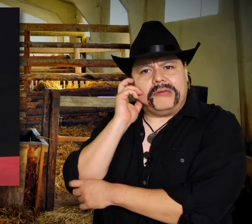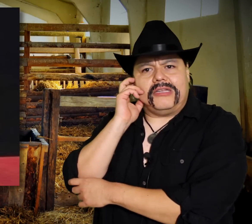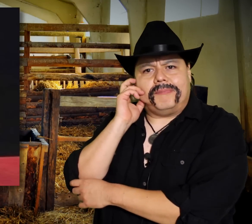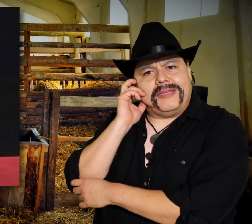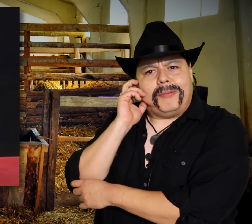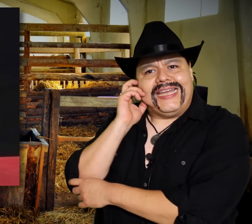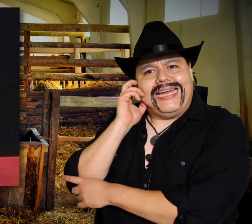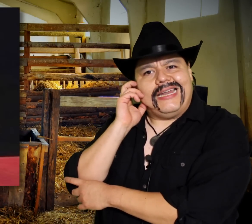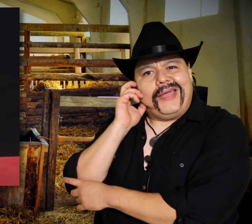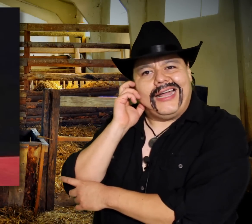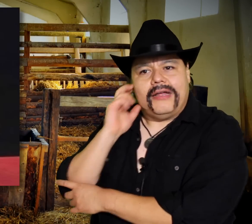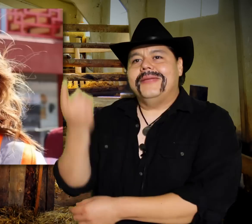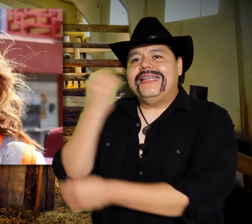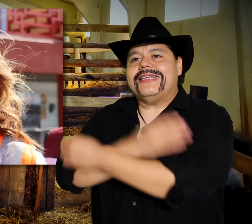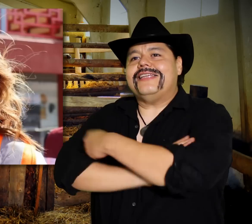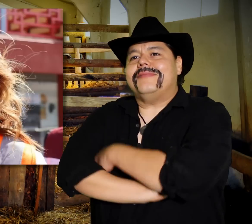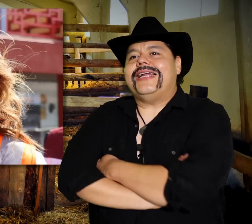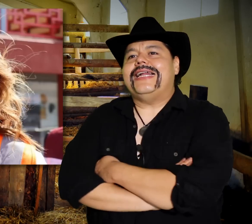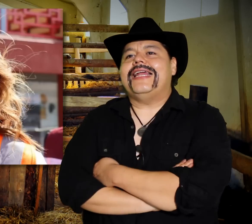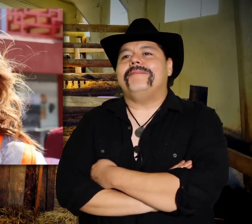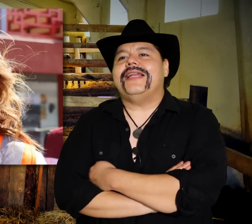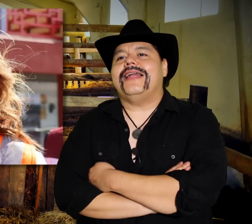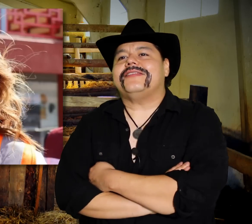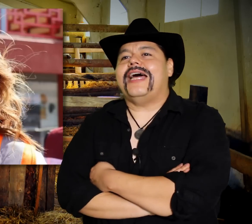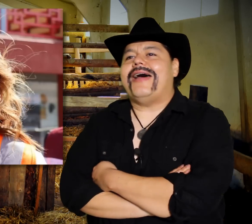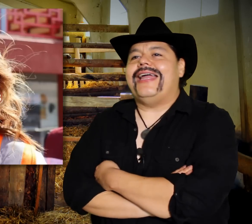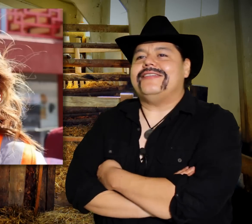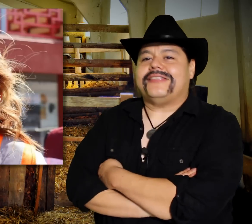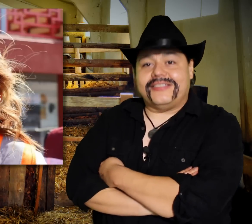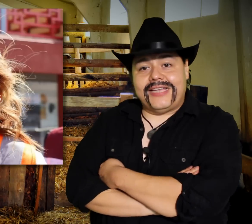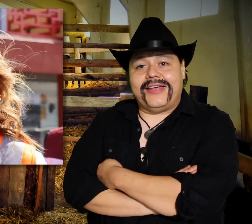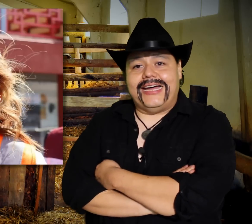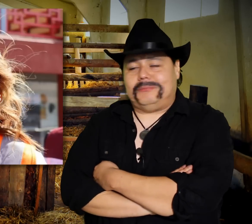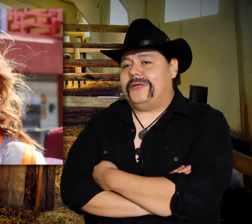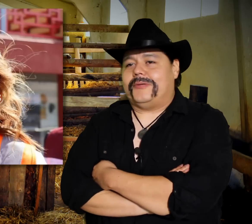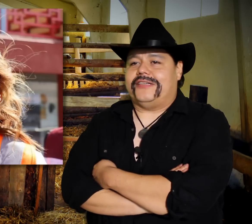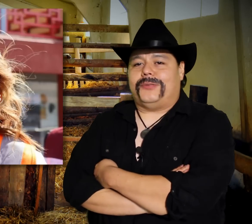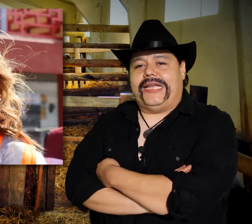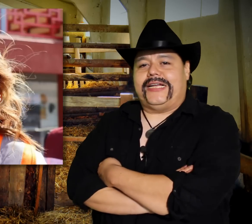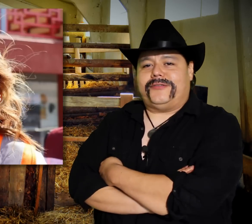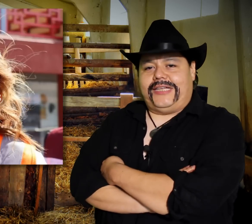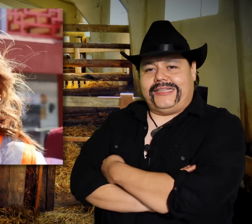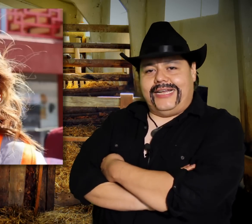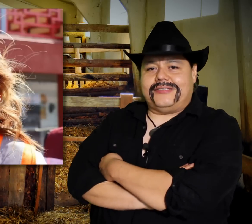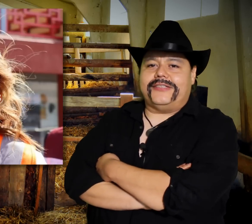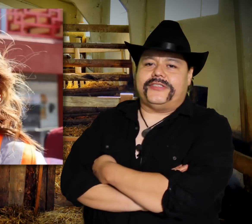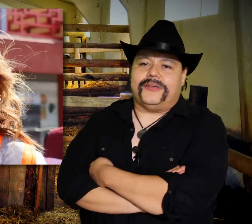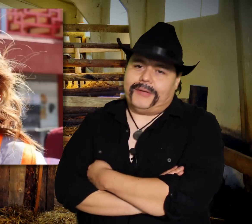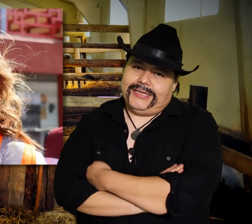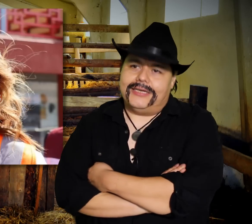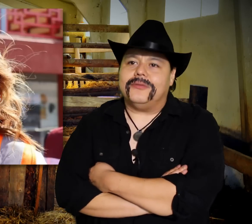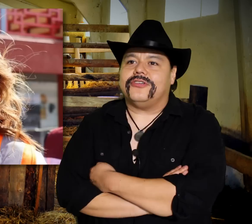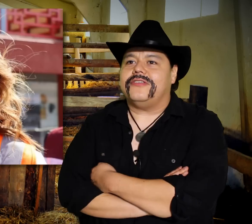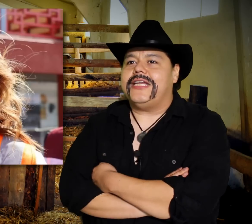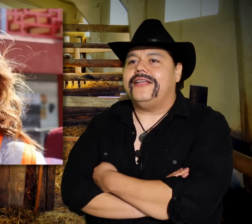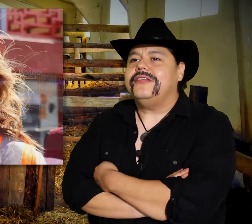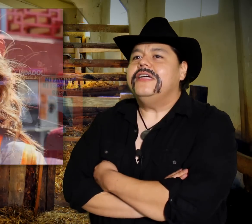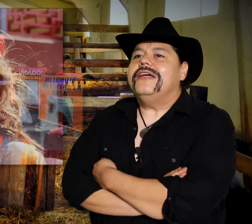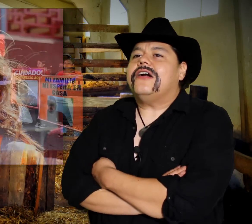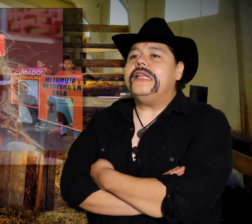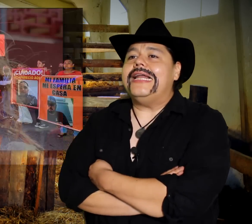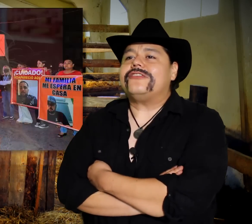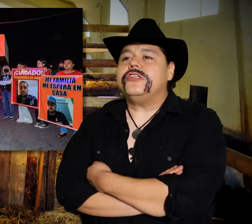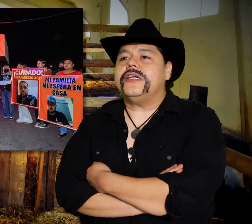500, pues te puede caer la verga. Mientras Marina del Pilar estaba estresada, no porque estuviera llenos de 13, sino porque tenía mucho